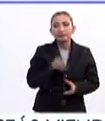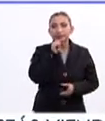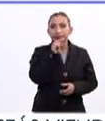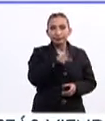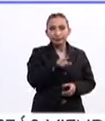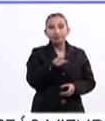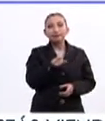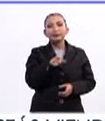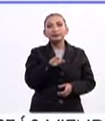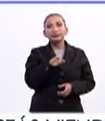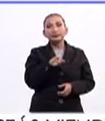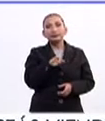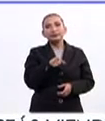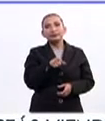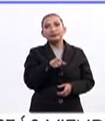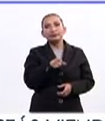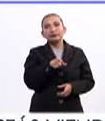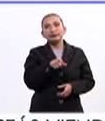También fueron a hacer